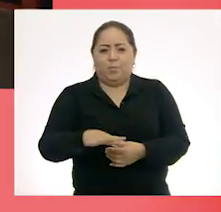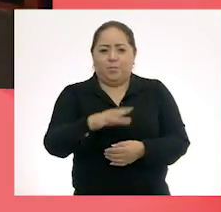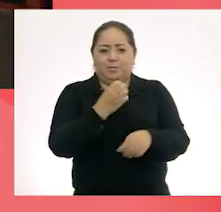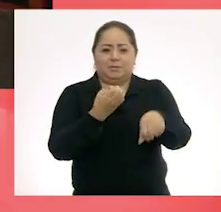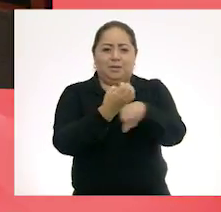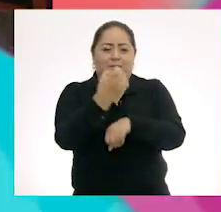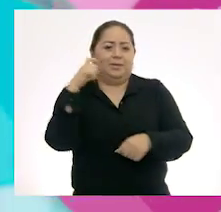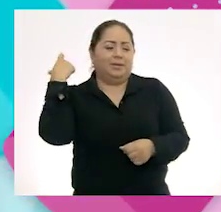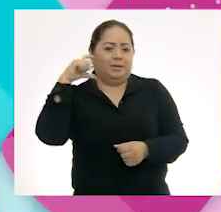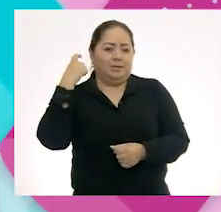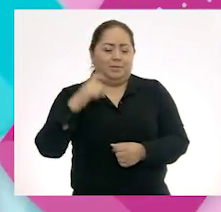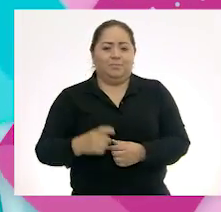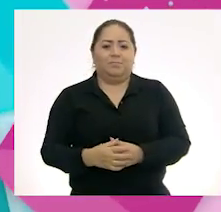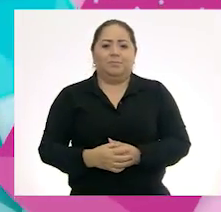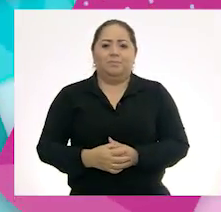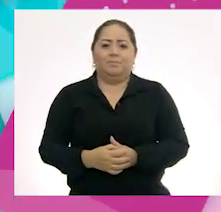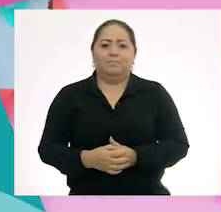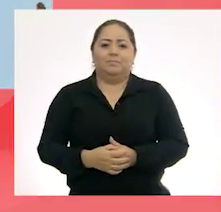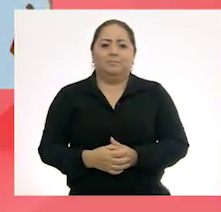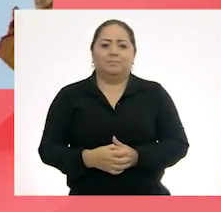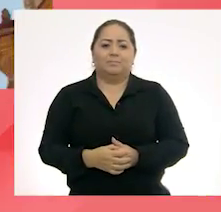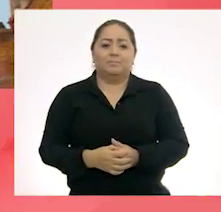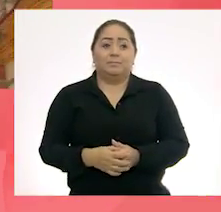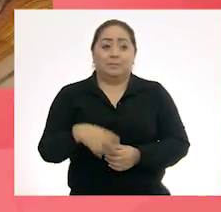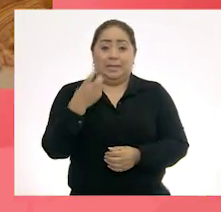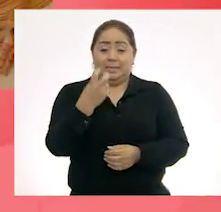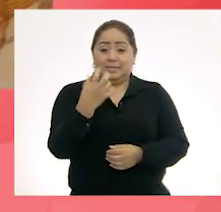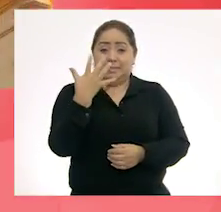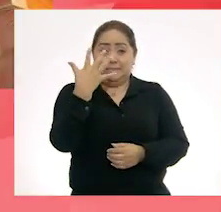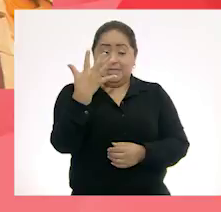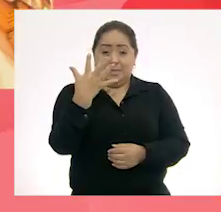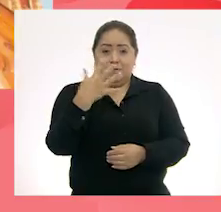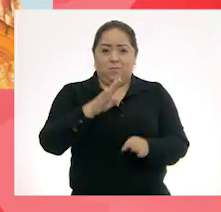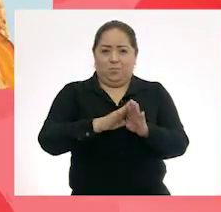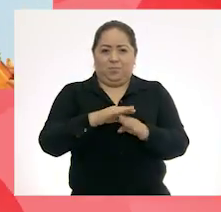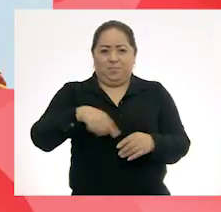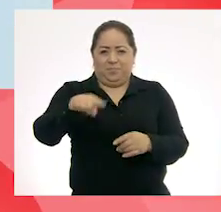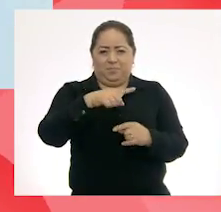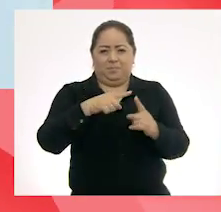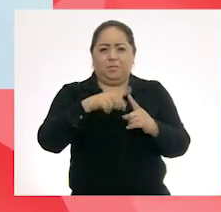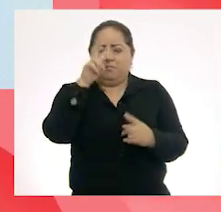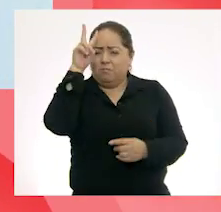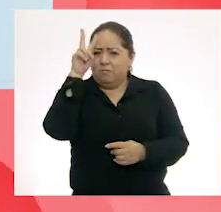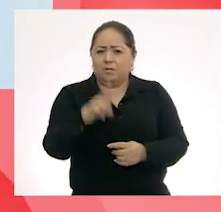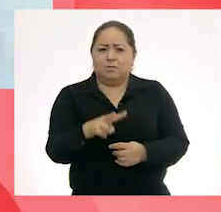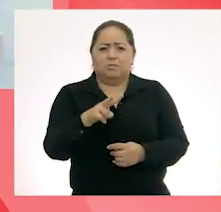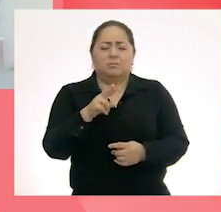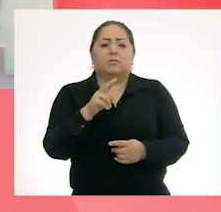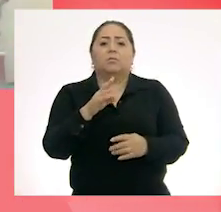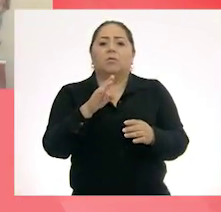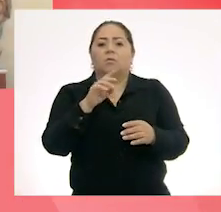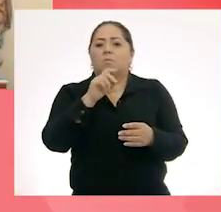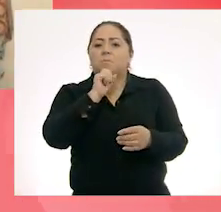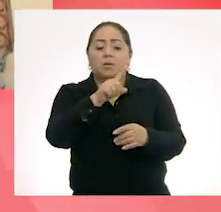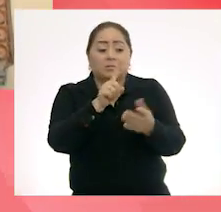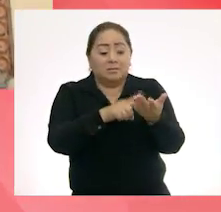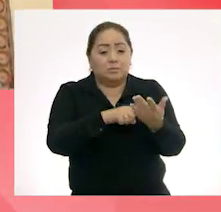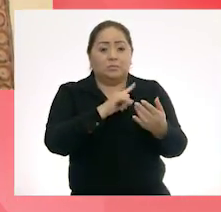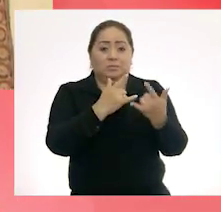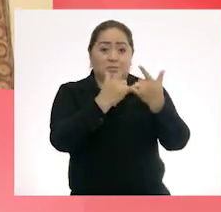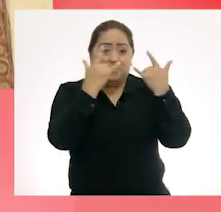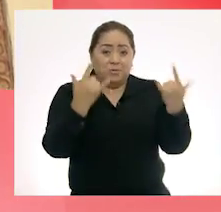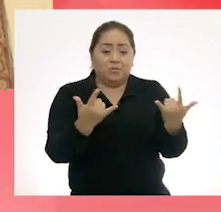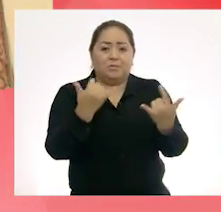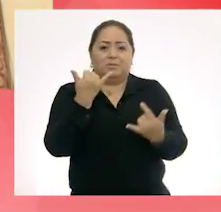el estado de Querétaro. Estas 5 misiones franciscanas son un verdadero encuentro tanto por su historia como